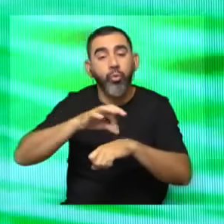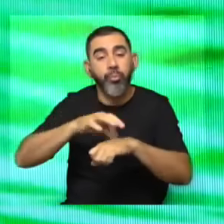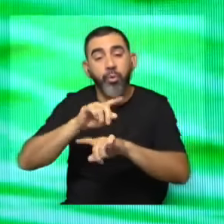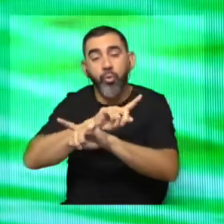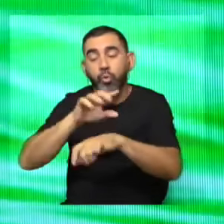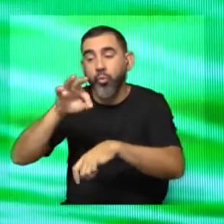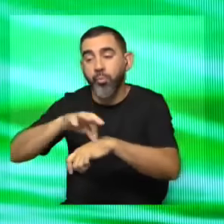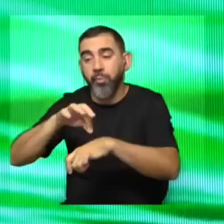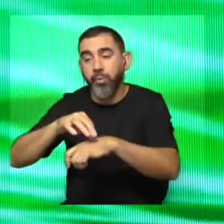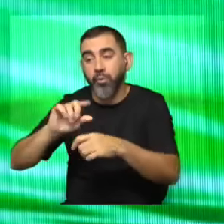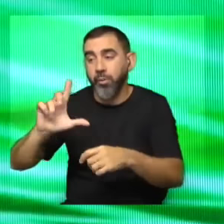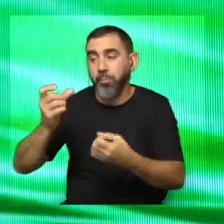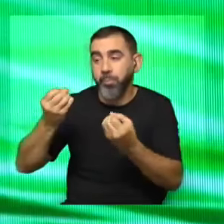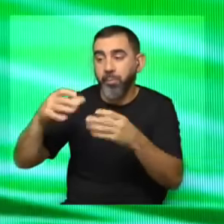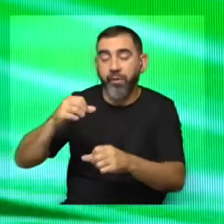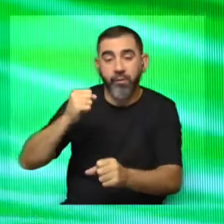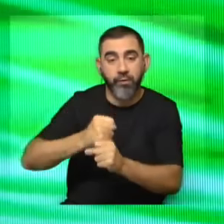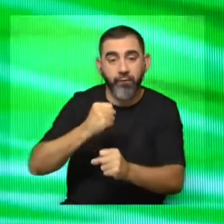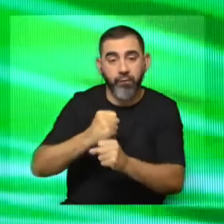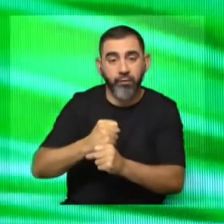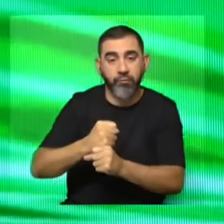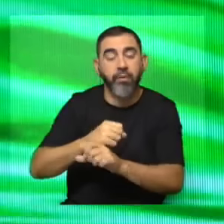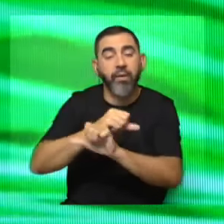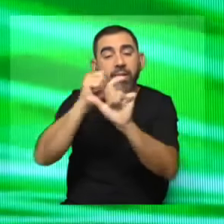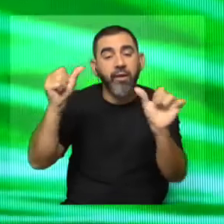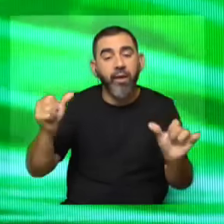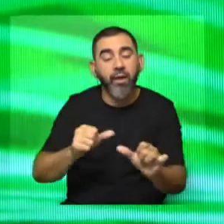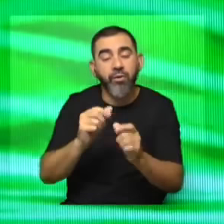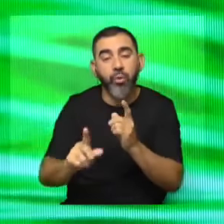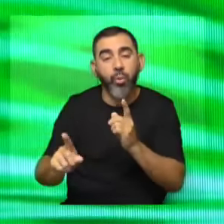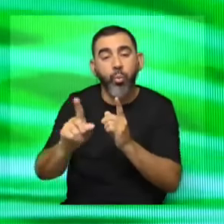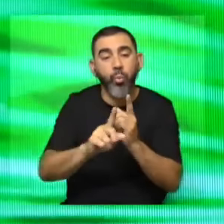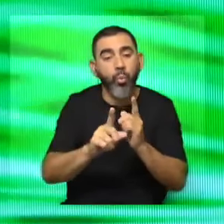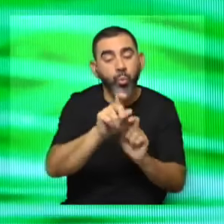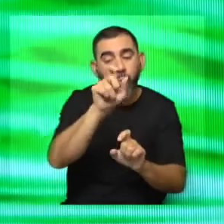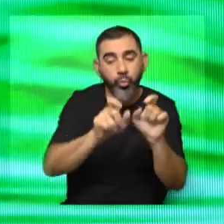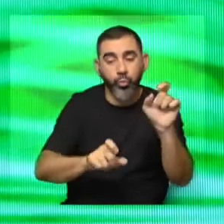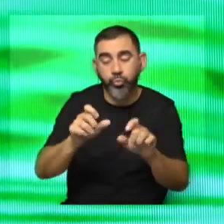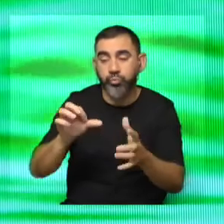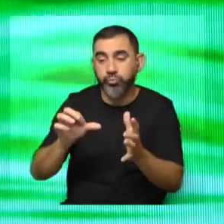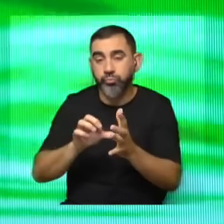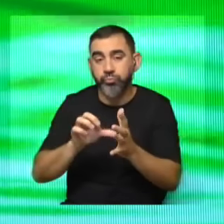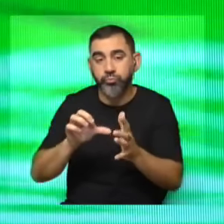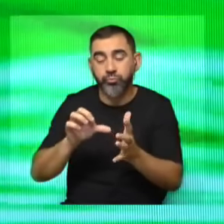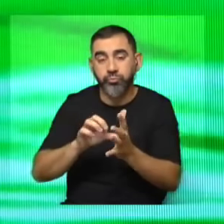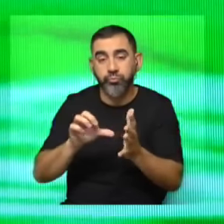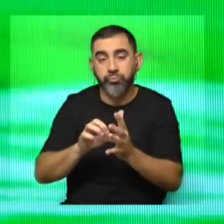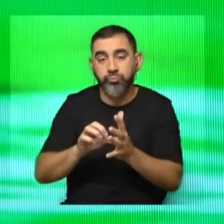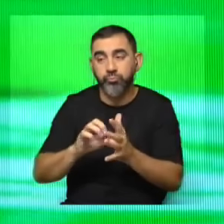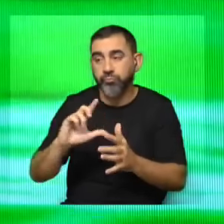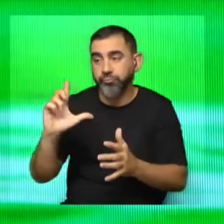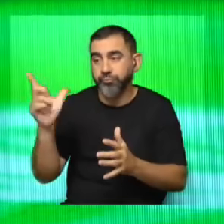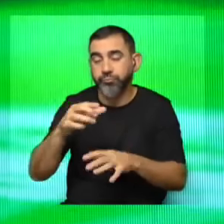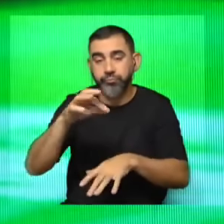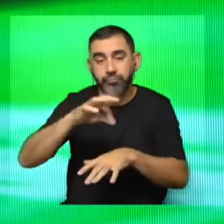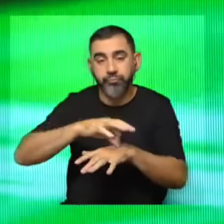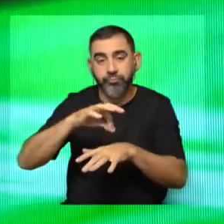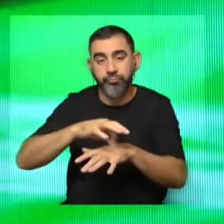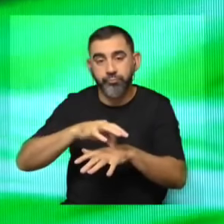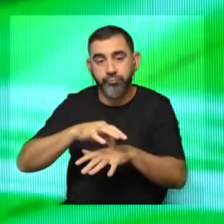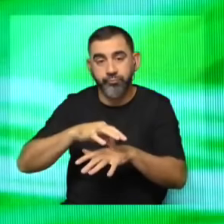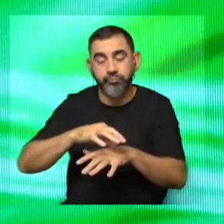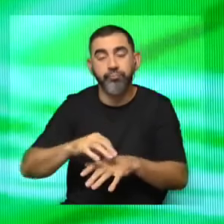no médicos que quedaban sin trabajo y qué se hacía con los usuarios del sistema que los 40,000 usuarios que quedaban sin este cobertura